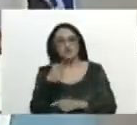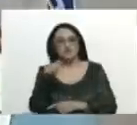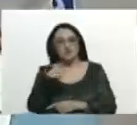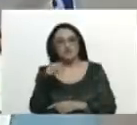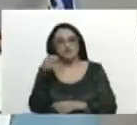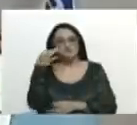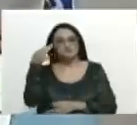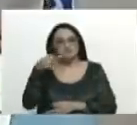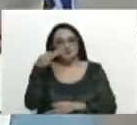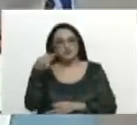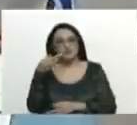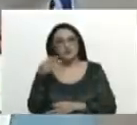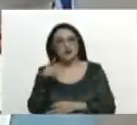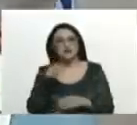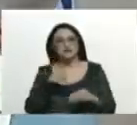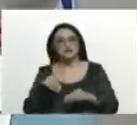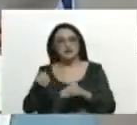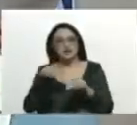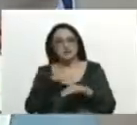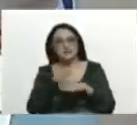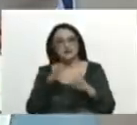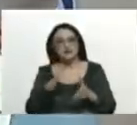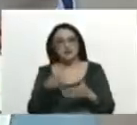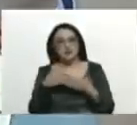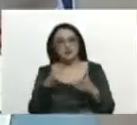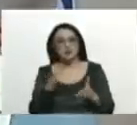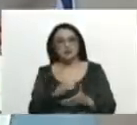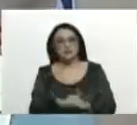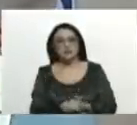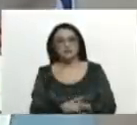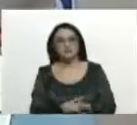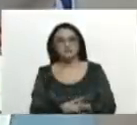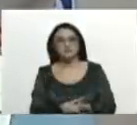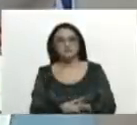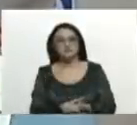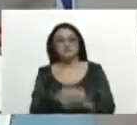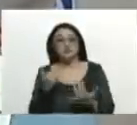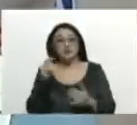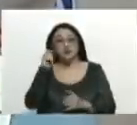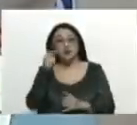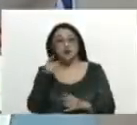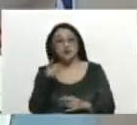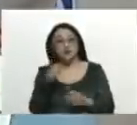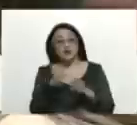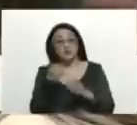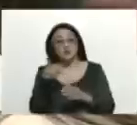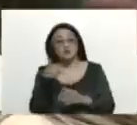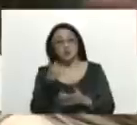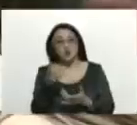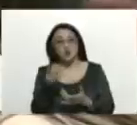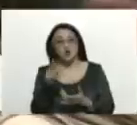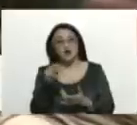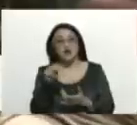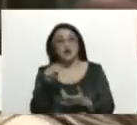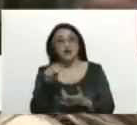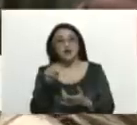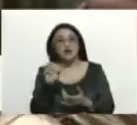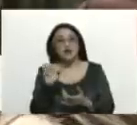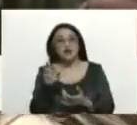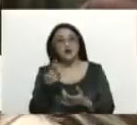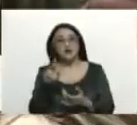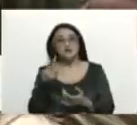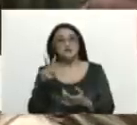en la sede de este Ministerio Público quiero recordar las tramas que involucran a nervios Villalobos que también es